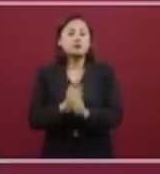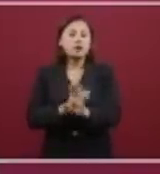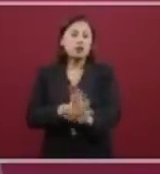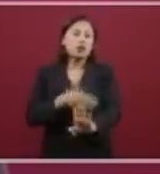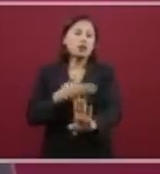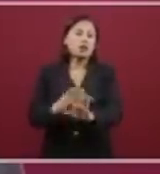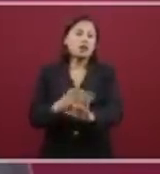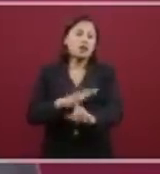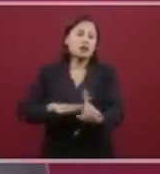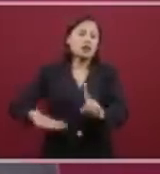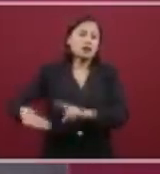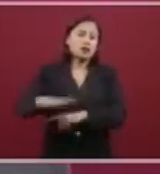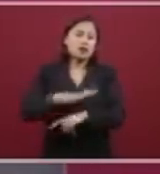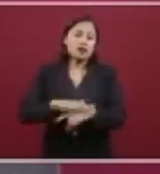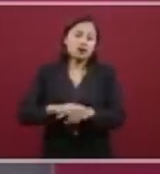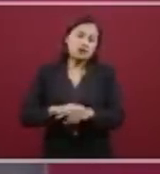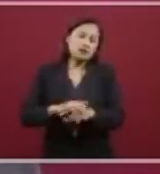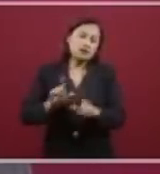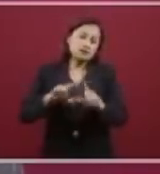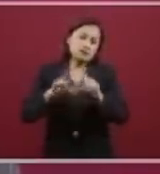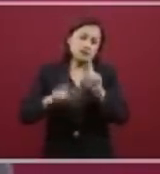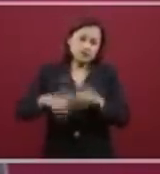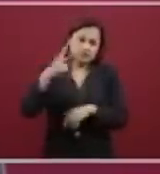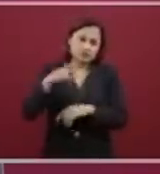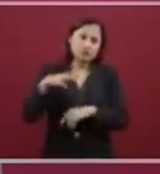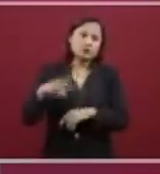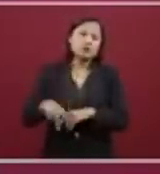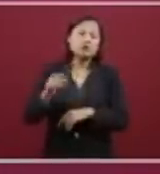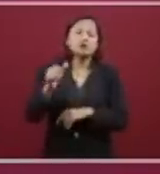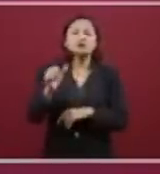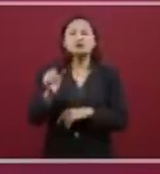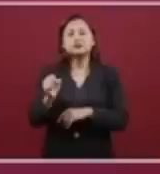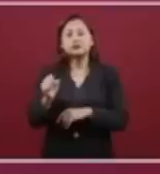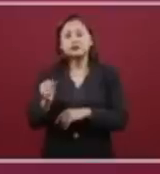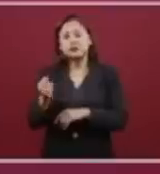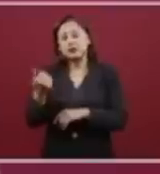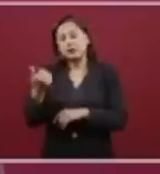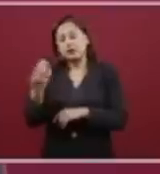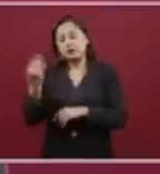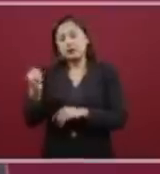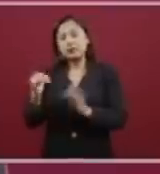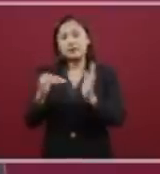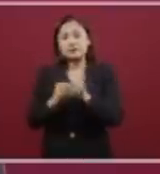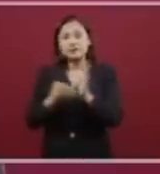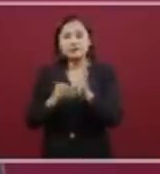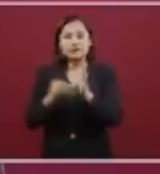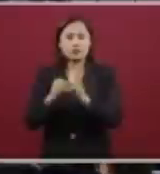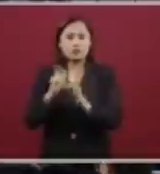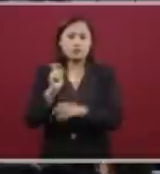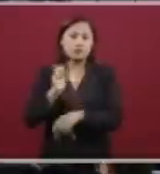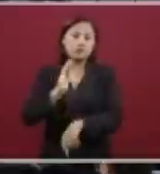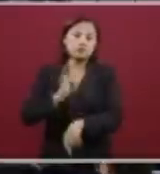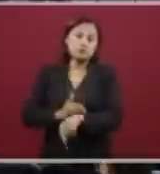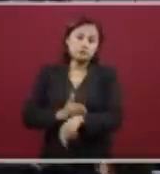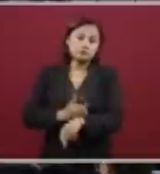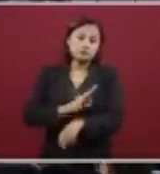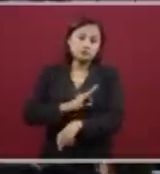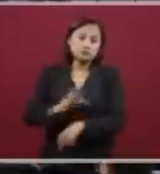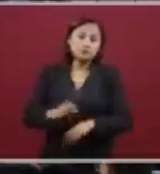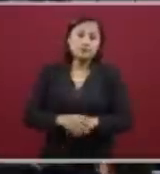a 6 mil millones de pesos se está procesando la información necesaria sobre los temas que aquí he mencionado